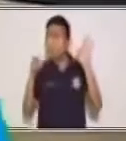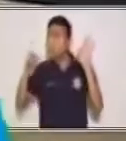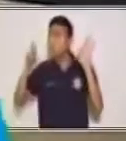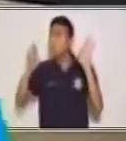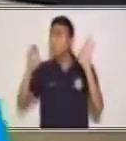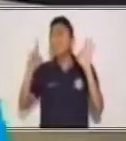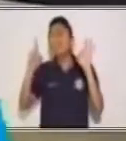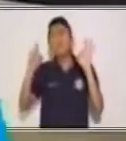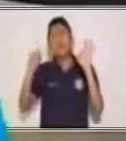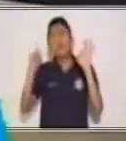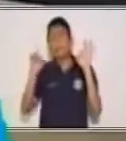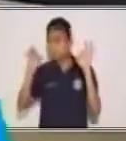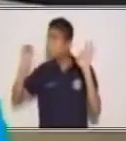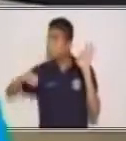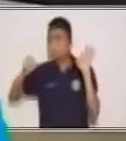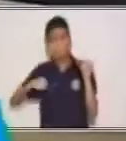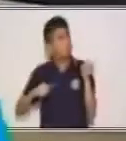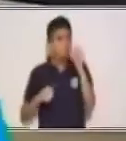momento.